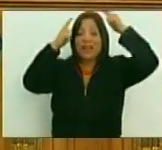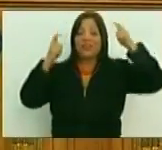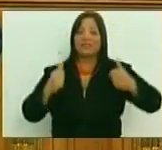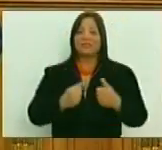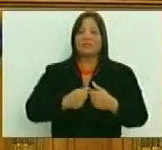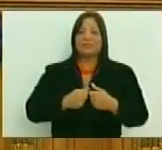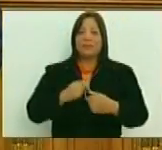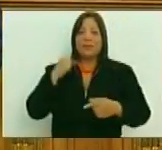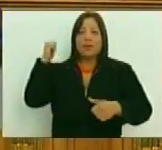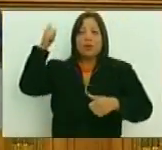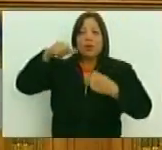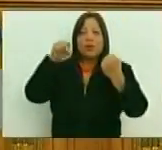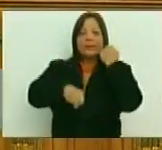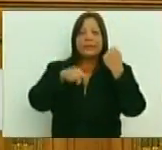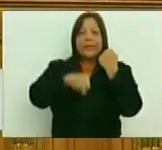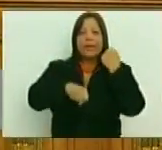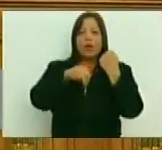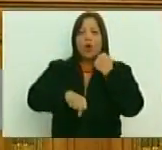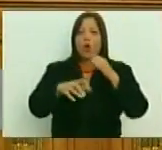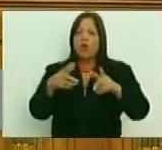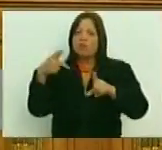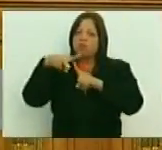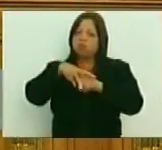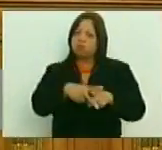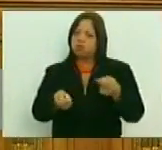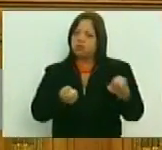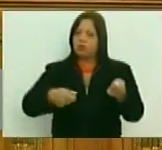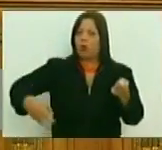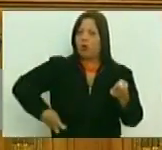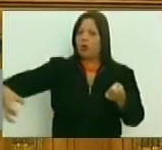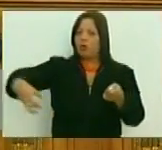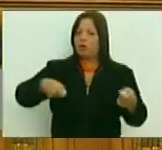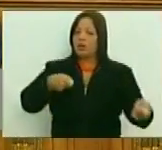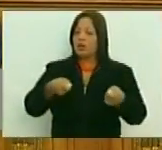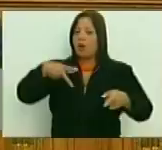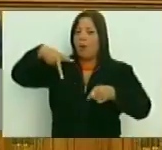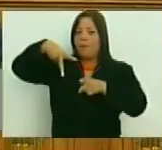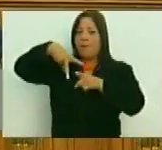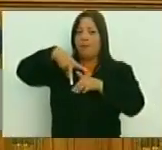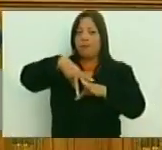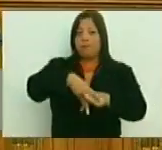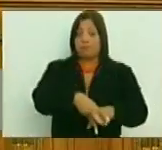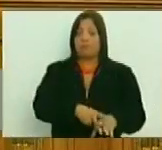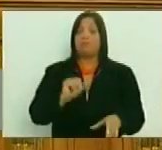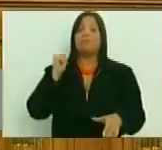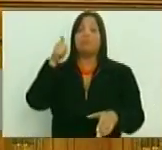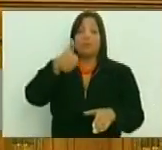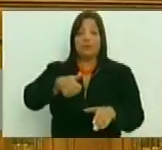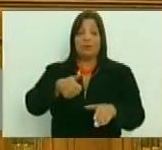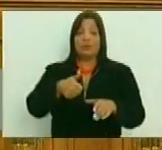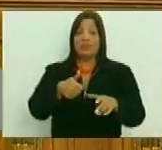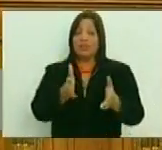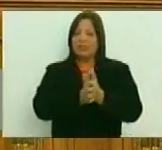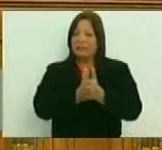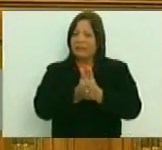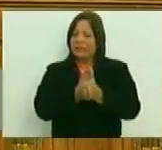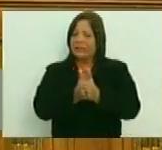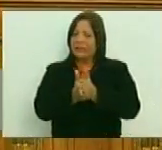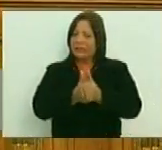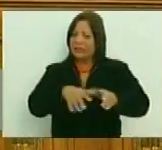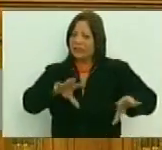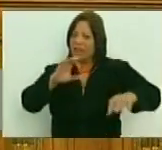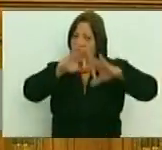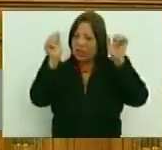A través de los siglos, como sabemos, las clases dominantes han ejercido su dominación a través de una eficiente